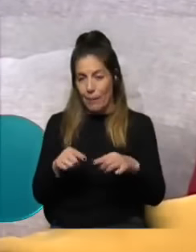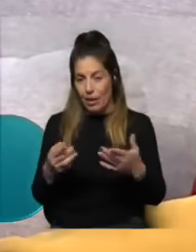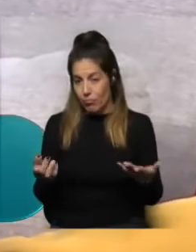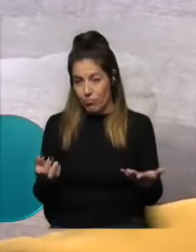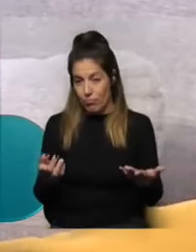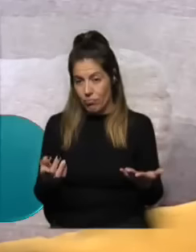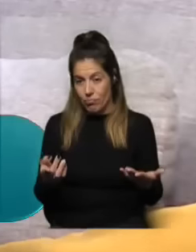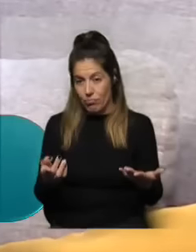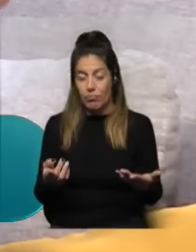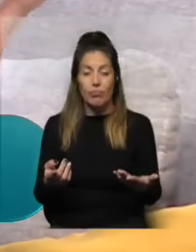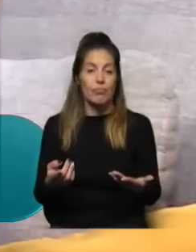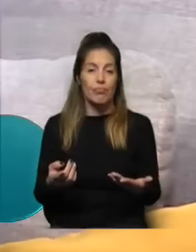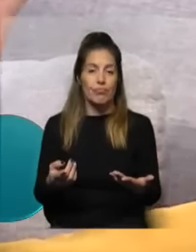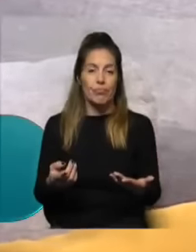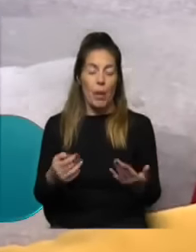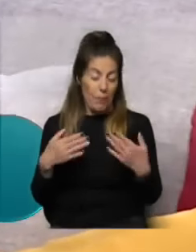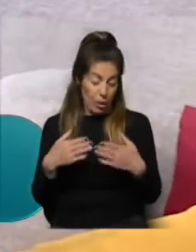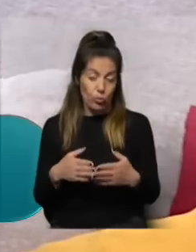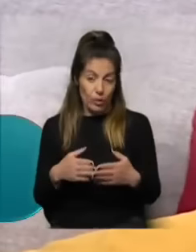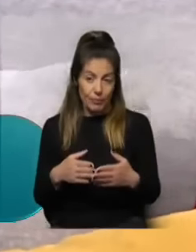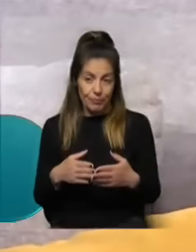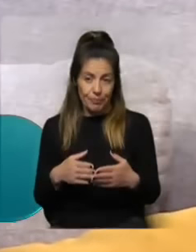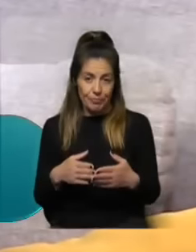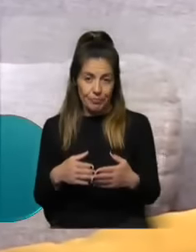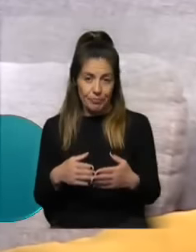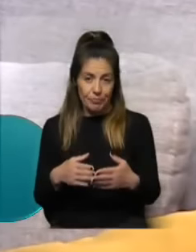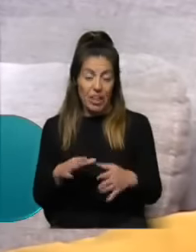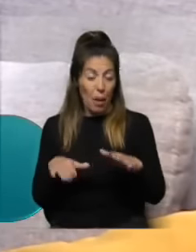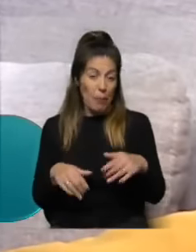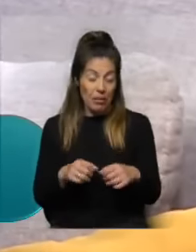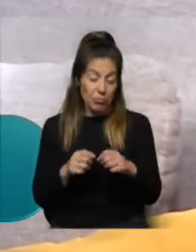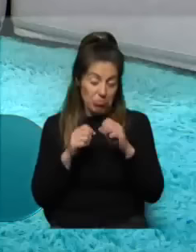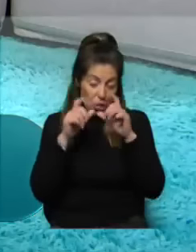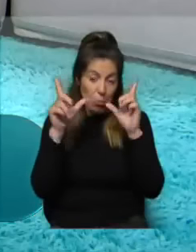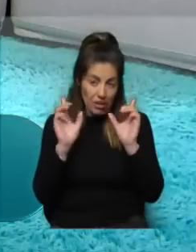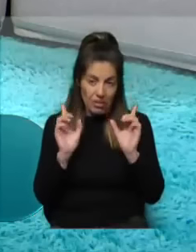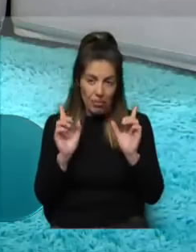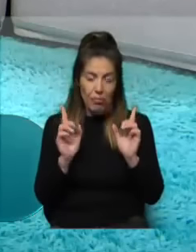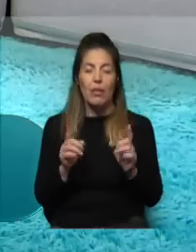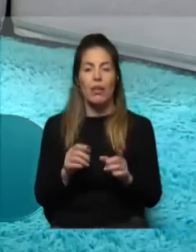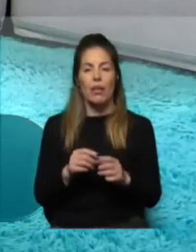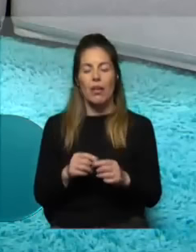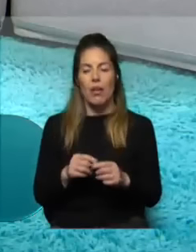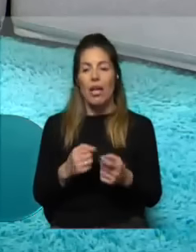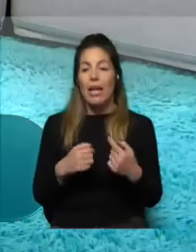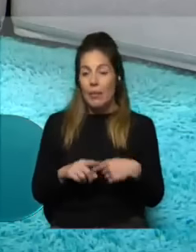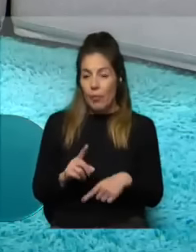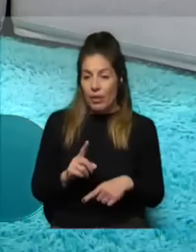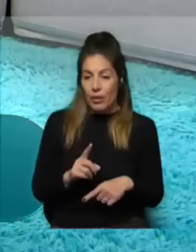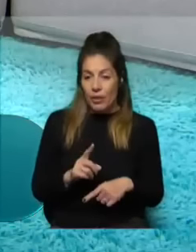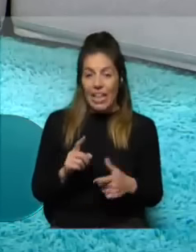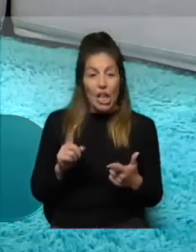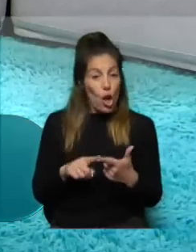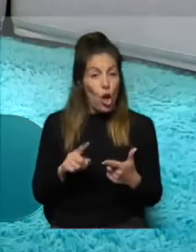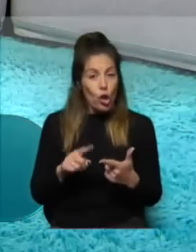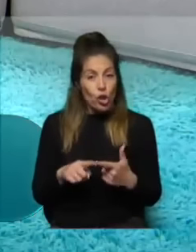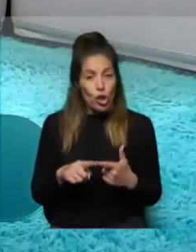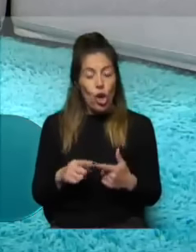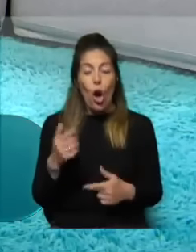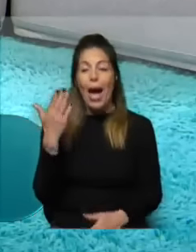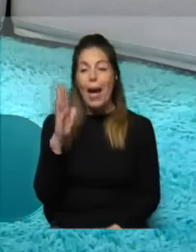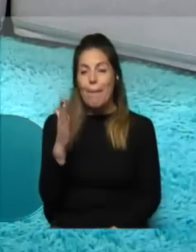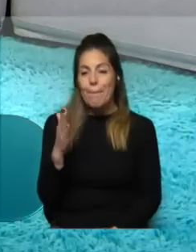Un revestimiento. Pregunten. ¿Tá? Se van a llevar quizás, al que no conoce, alguna sorpresa. Y el otro hecho es que los